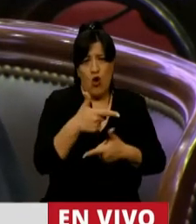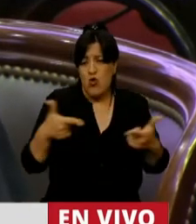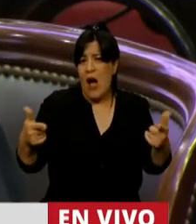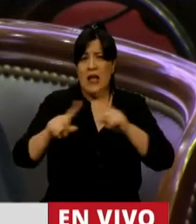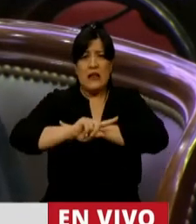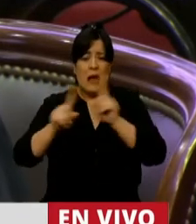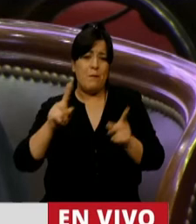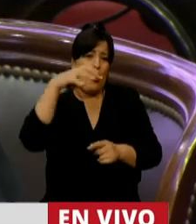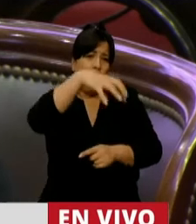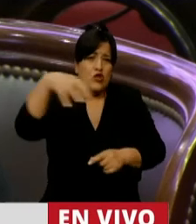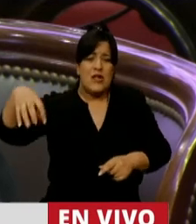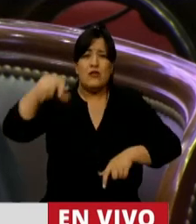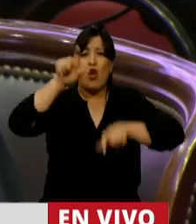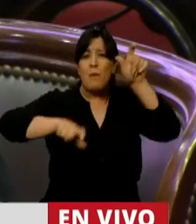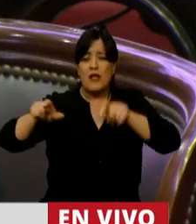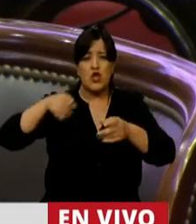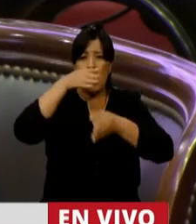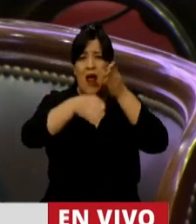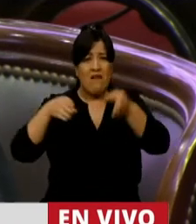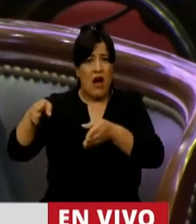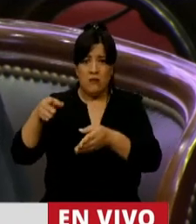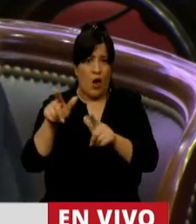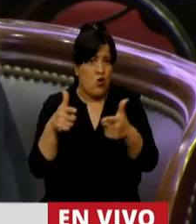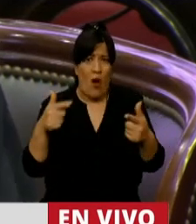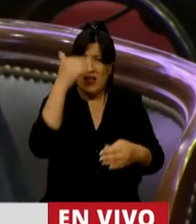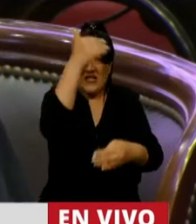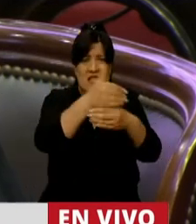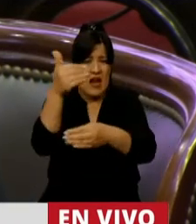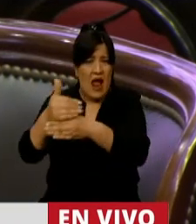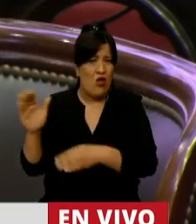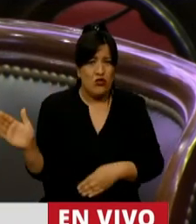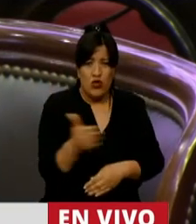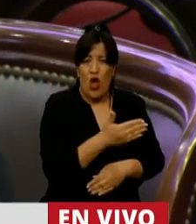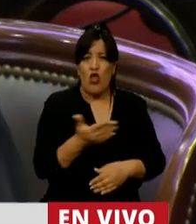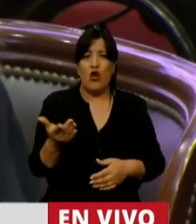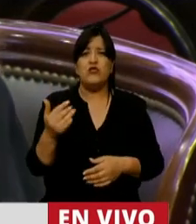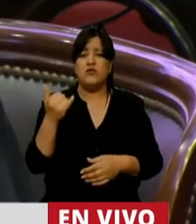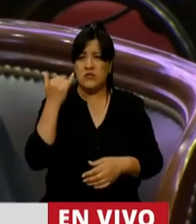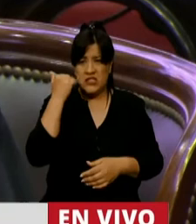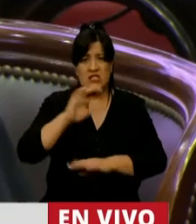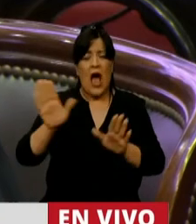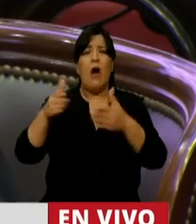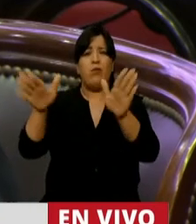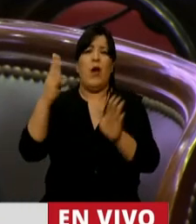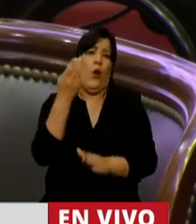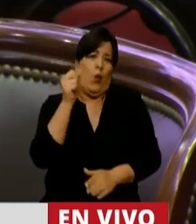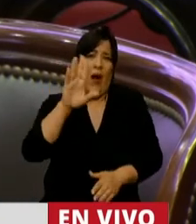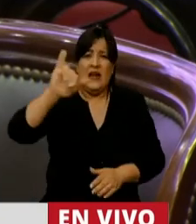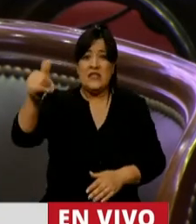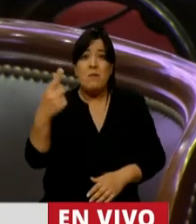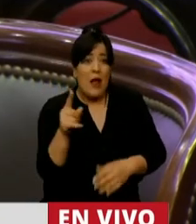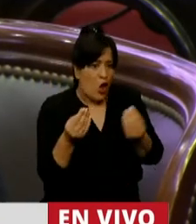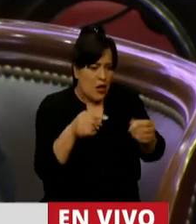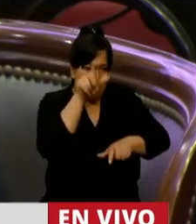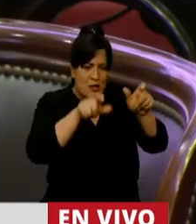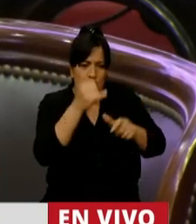centros donde las personas concurren, están cerrados. En todos los ámbitos se están abriendo los bares. ¿Qué hacemos con